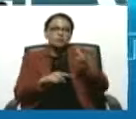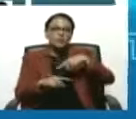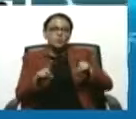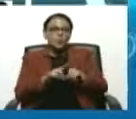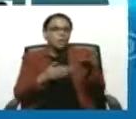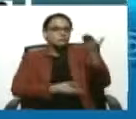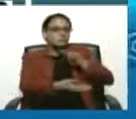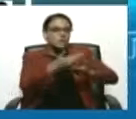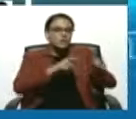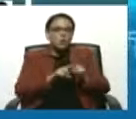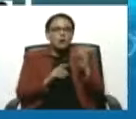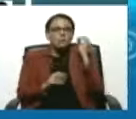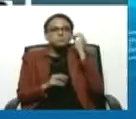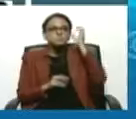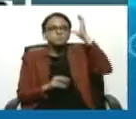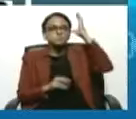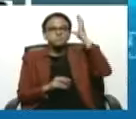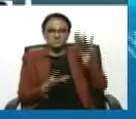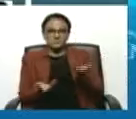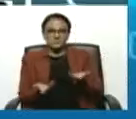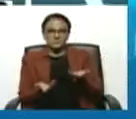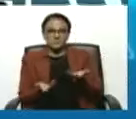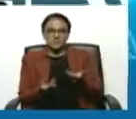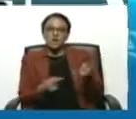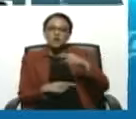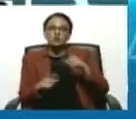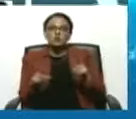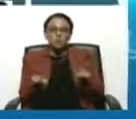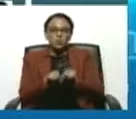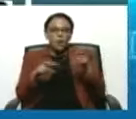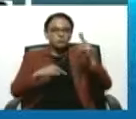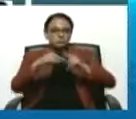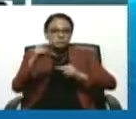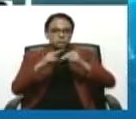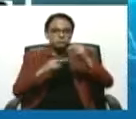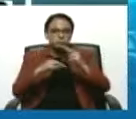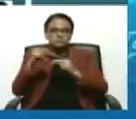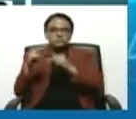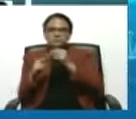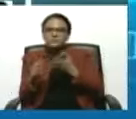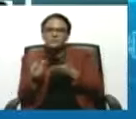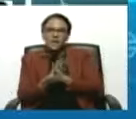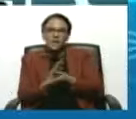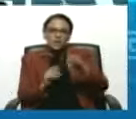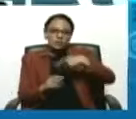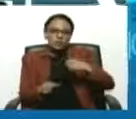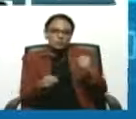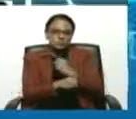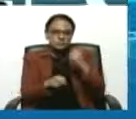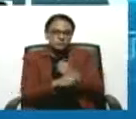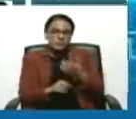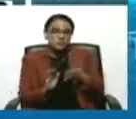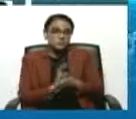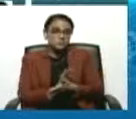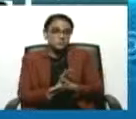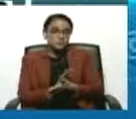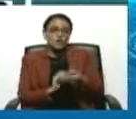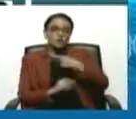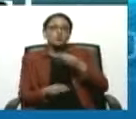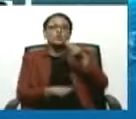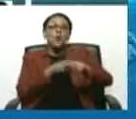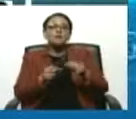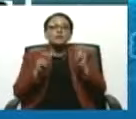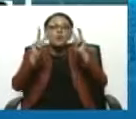país para este periodo de construcción que tenemos de una nueva